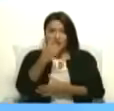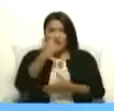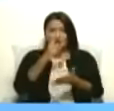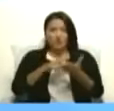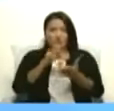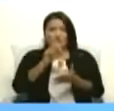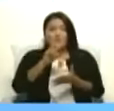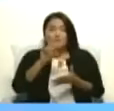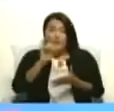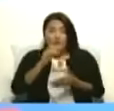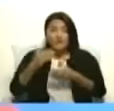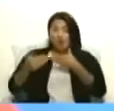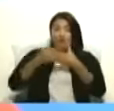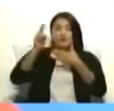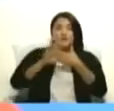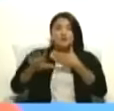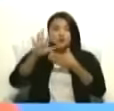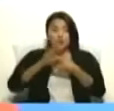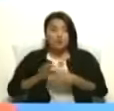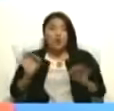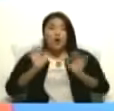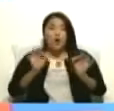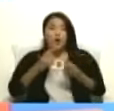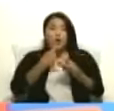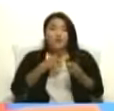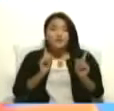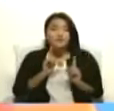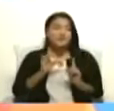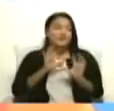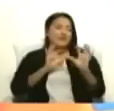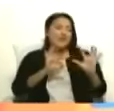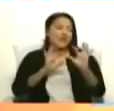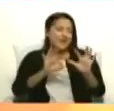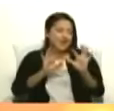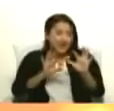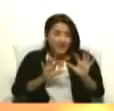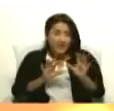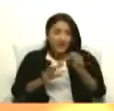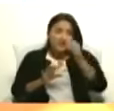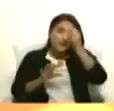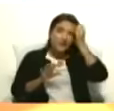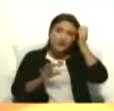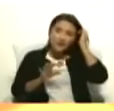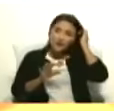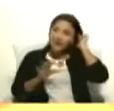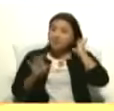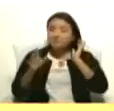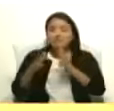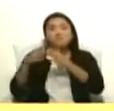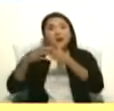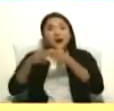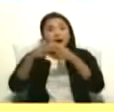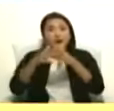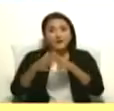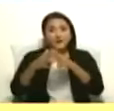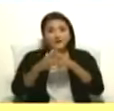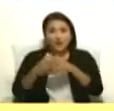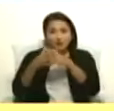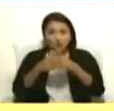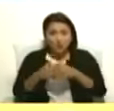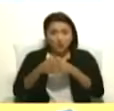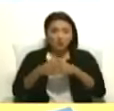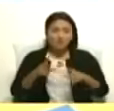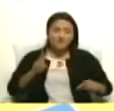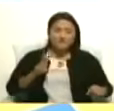20 a los que decían como una gran gracia y publicaban en las redes sociales que vinieran los Marines norteamericanos a preñar a nuestras